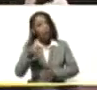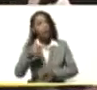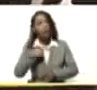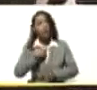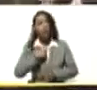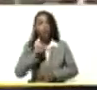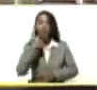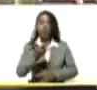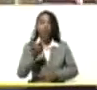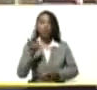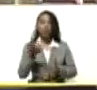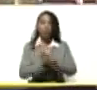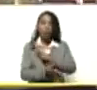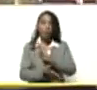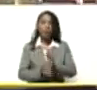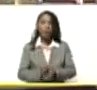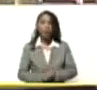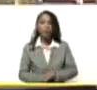estoy diciendo.